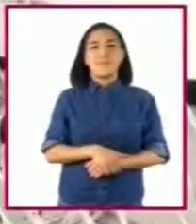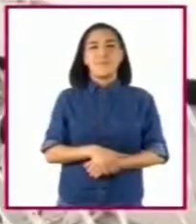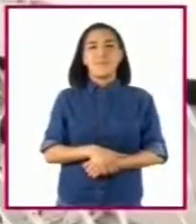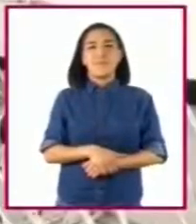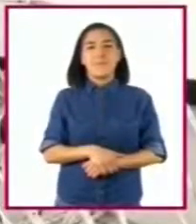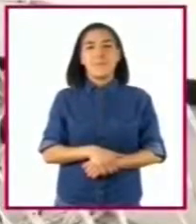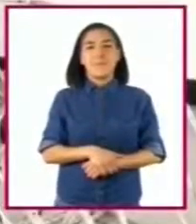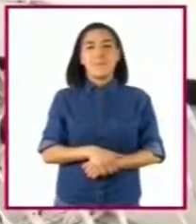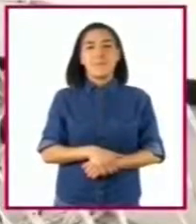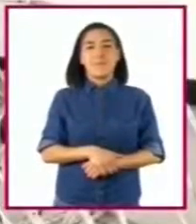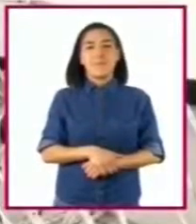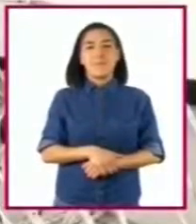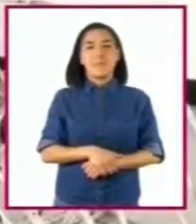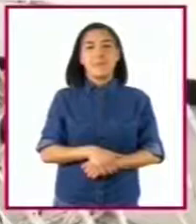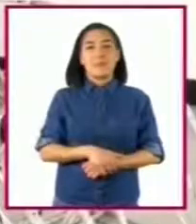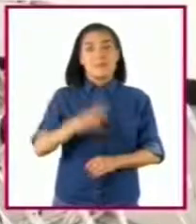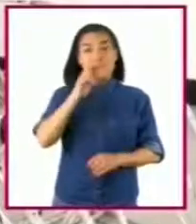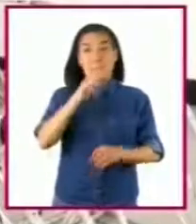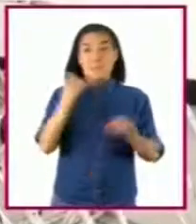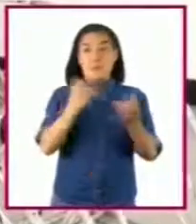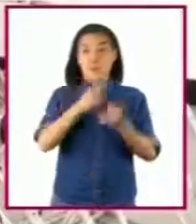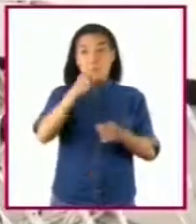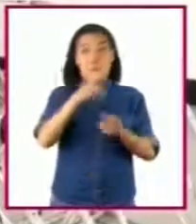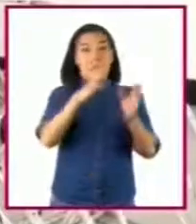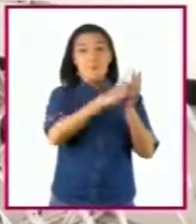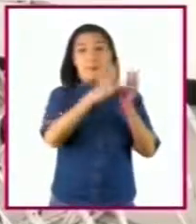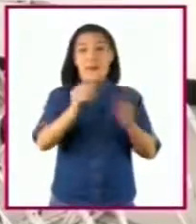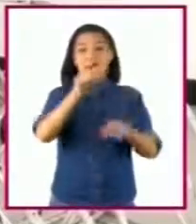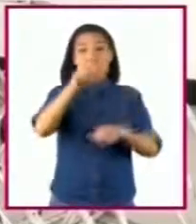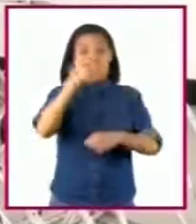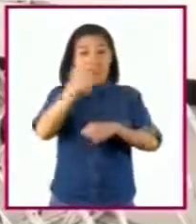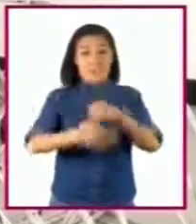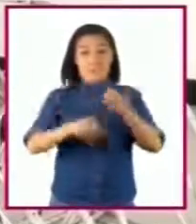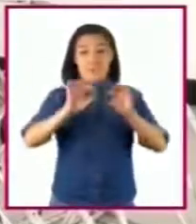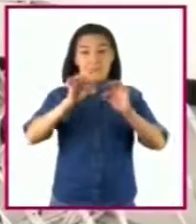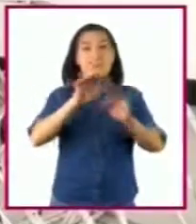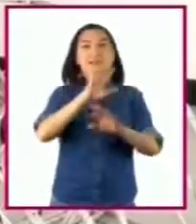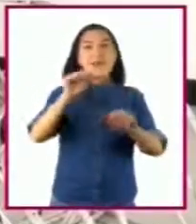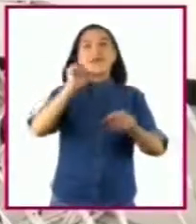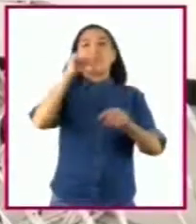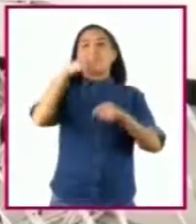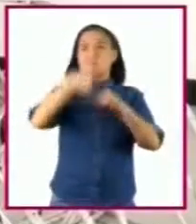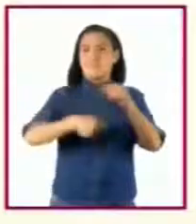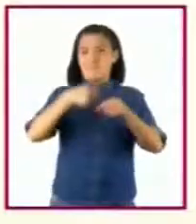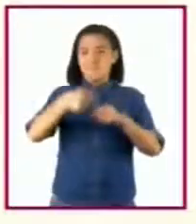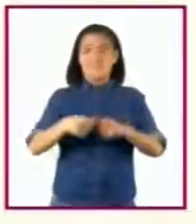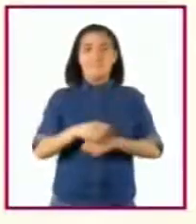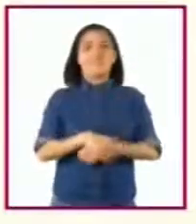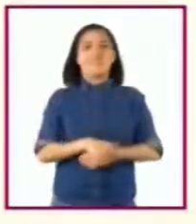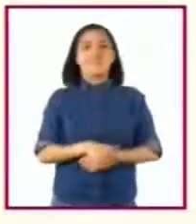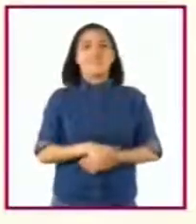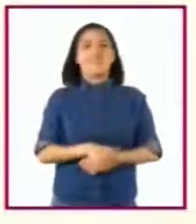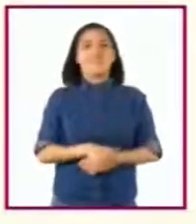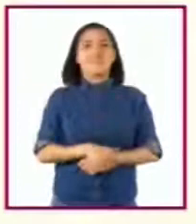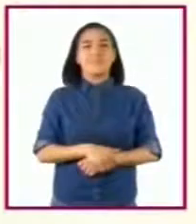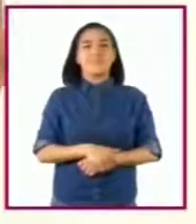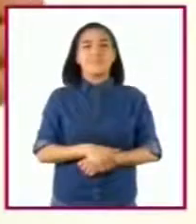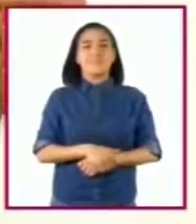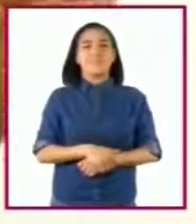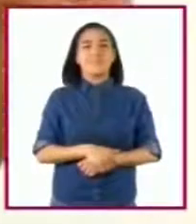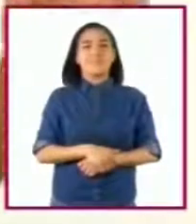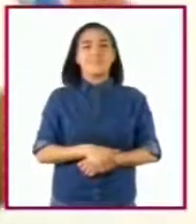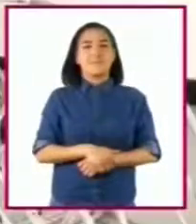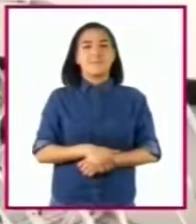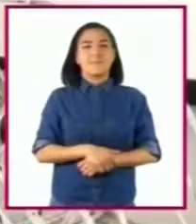Al terminar, colocamos un poco de cinta en esa parte. Bien. Un poco de cinta